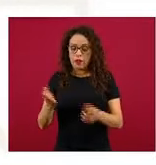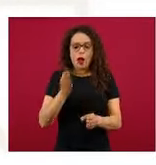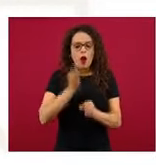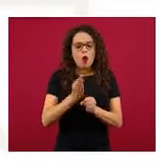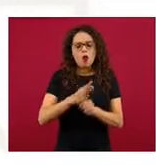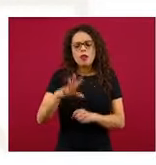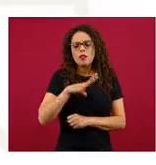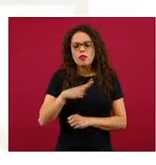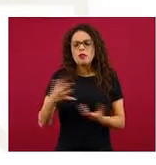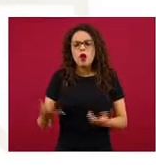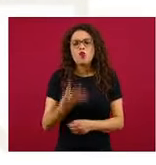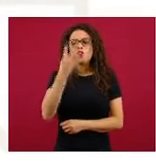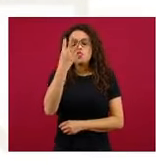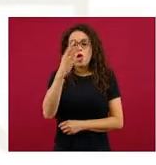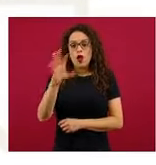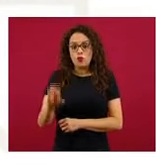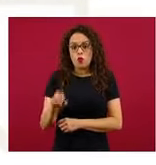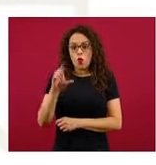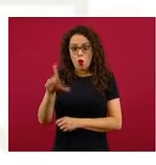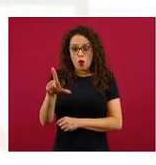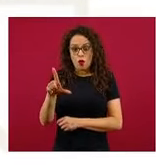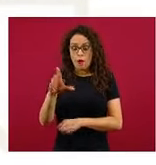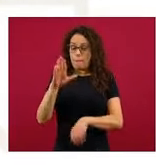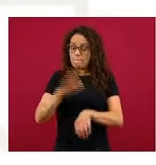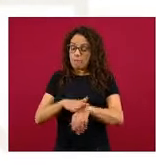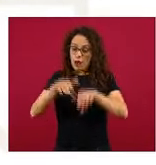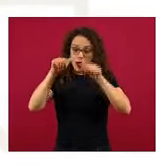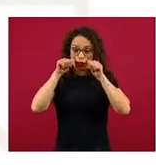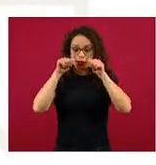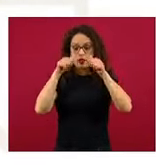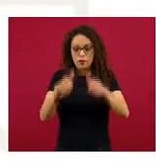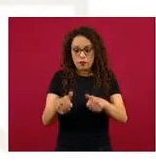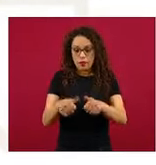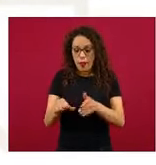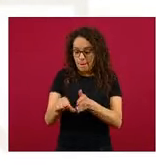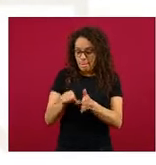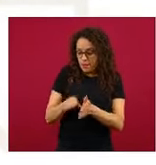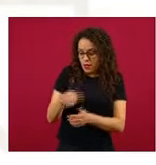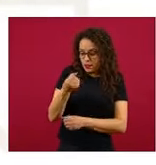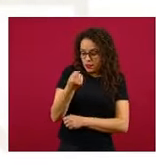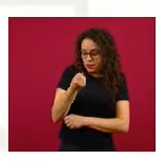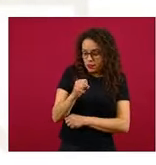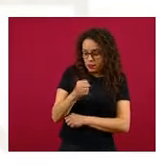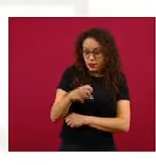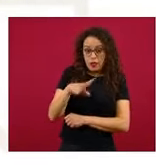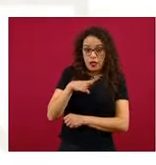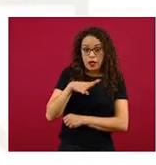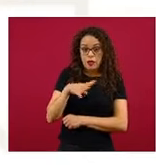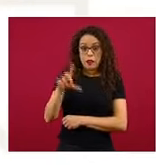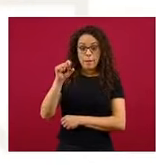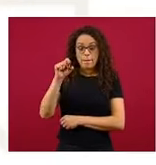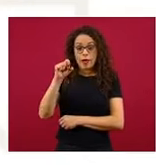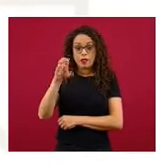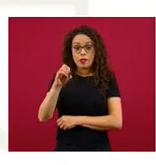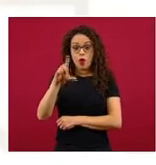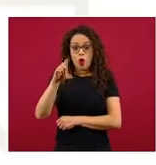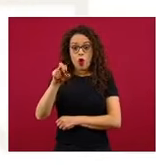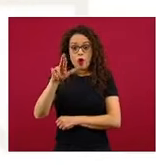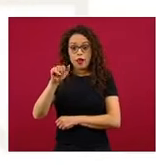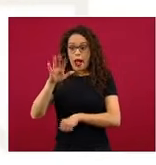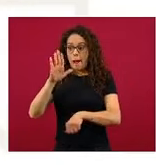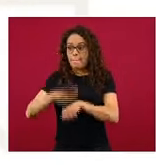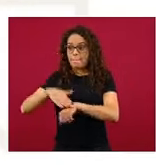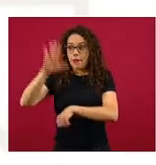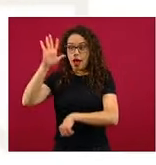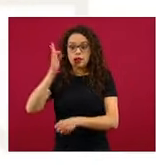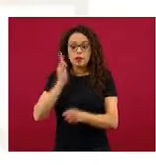únicamente con 4 colonias de atención prioritarias respecto al mes de septiembre, que tuvimos más de 20 colonias. A la fecha llevamos